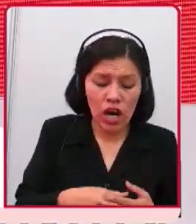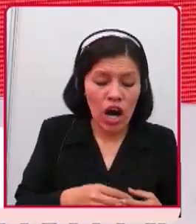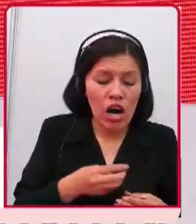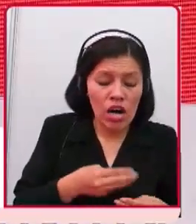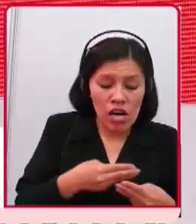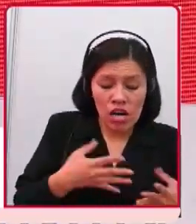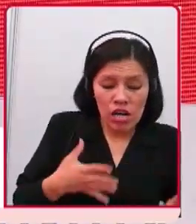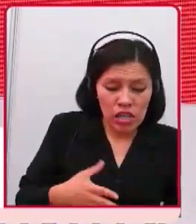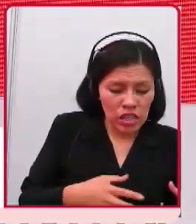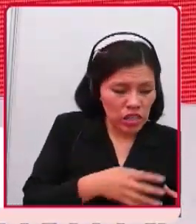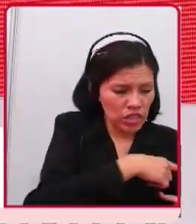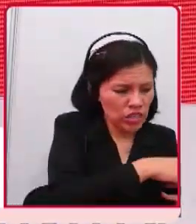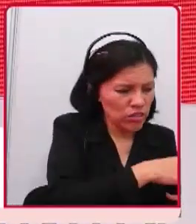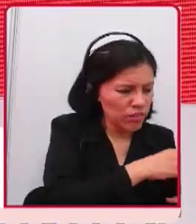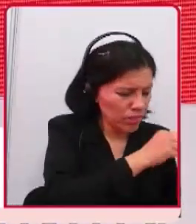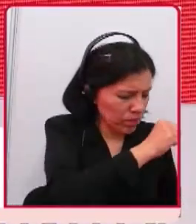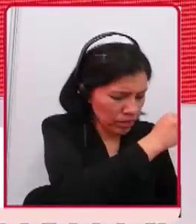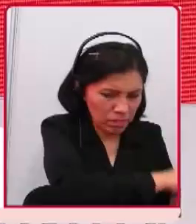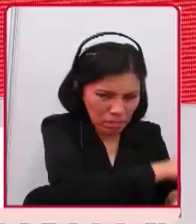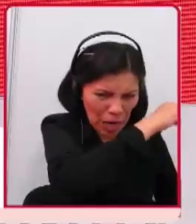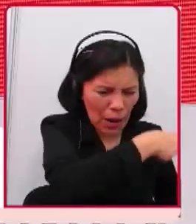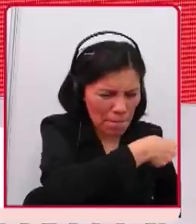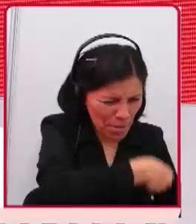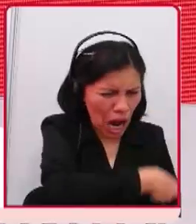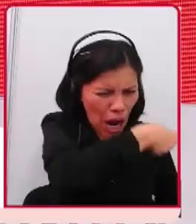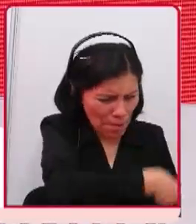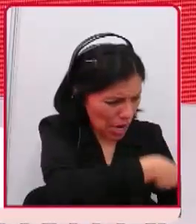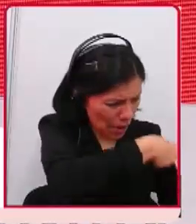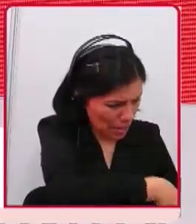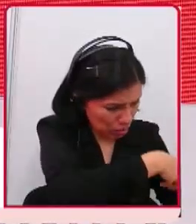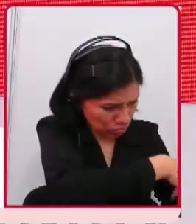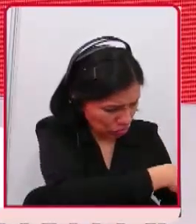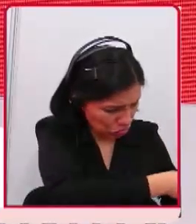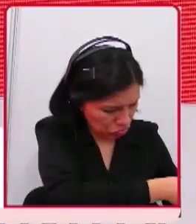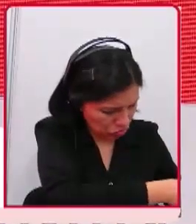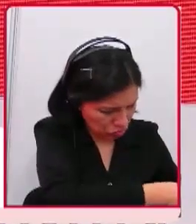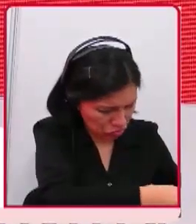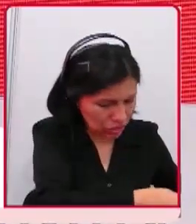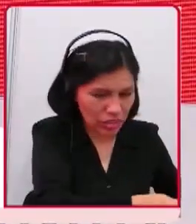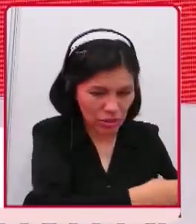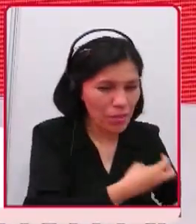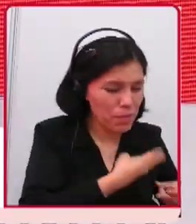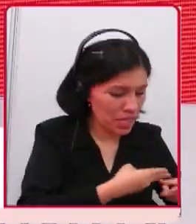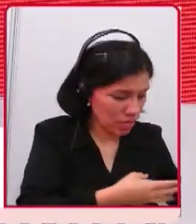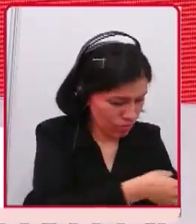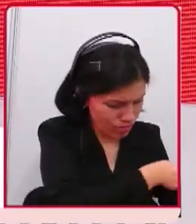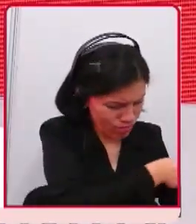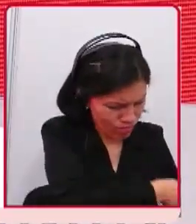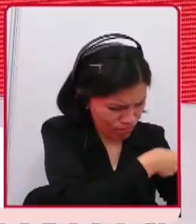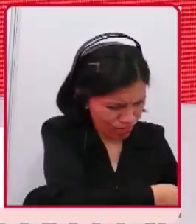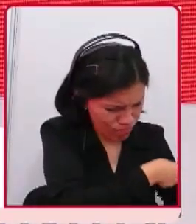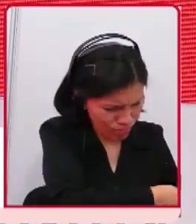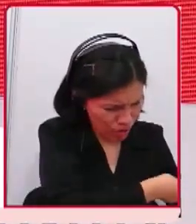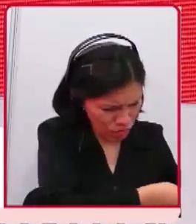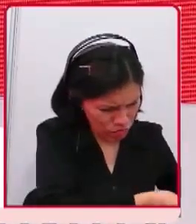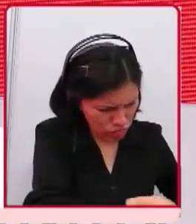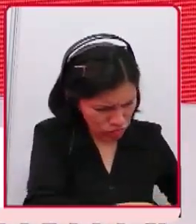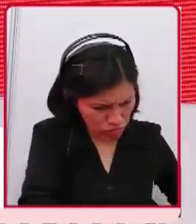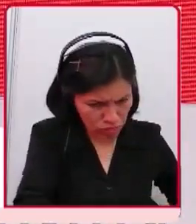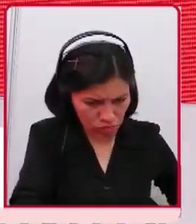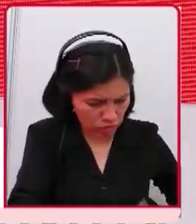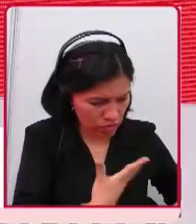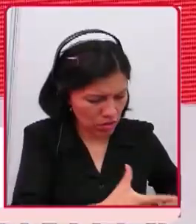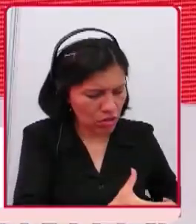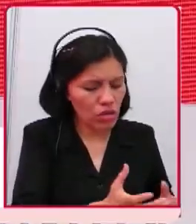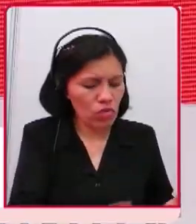viene desde las chancadoras con la data del dispatch, ¿no? Nosotros tenemos la data de dispatch hace muchos años, la obtenemos de los